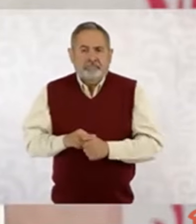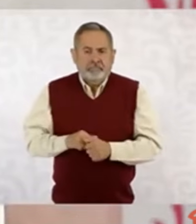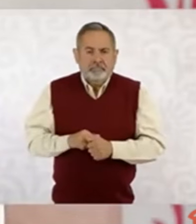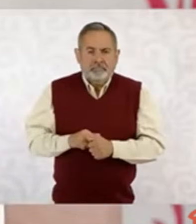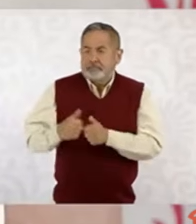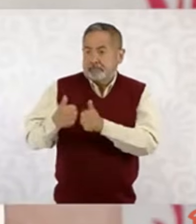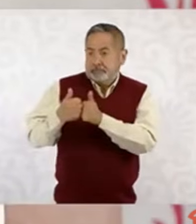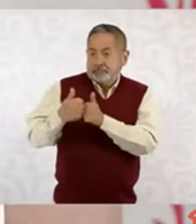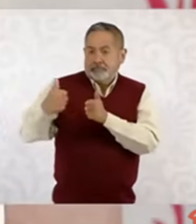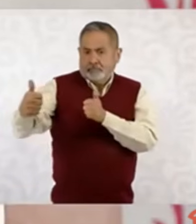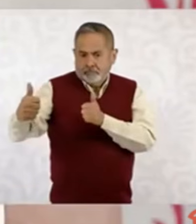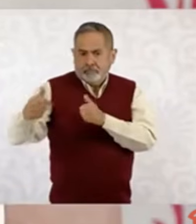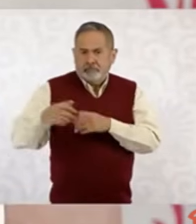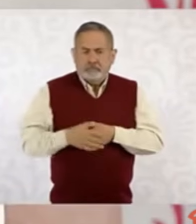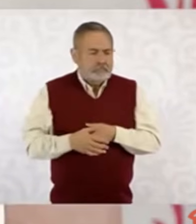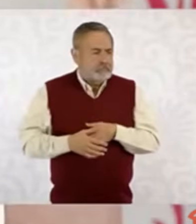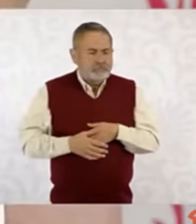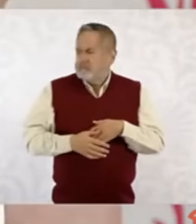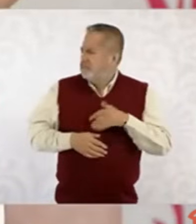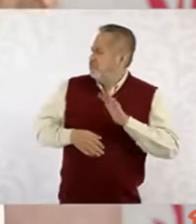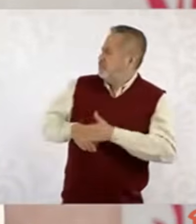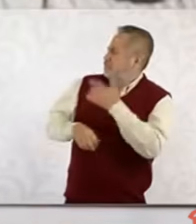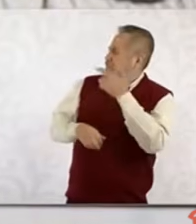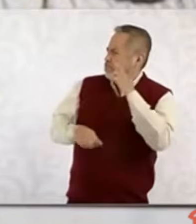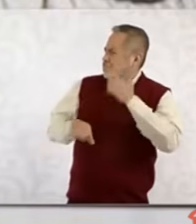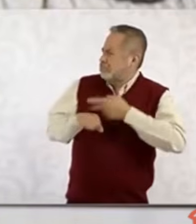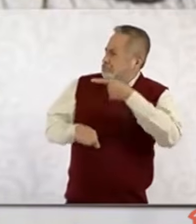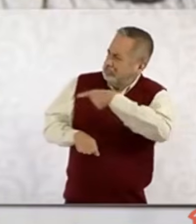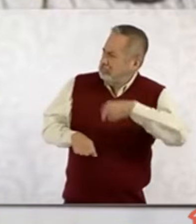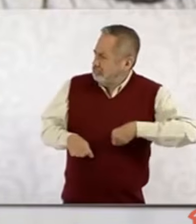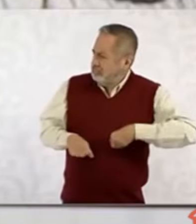de la fiscalía, ay, ¿por qué el presidente es responsable?